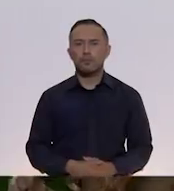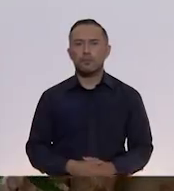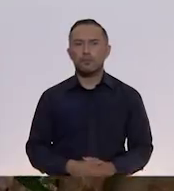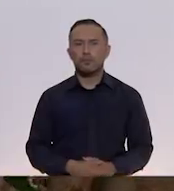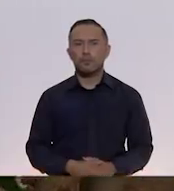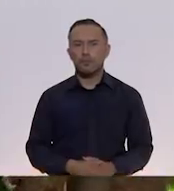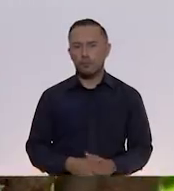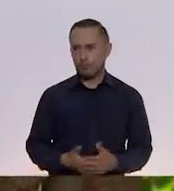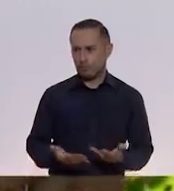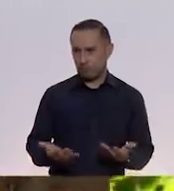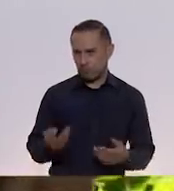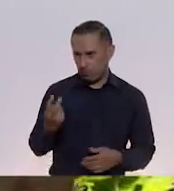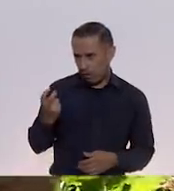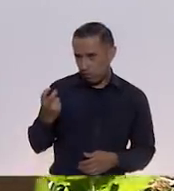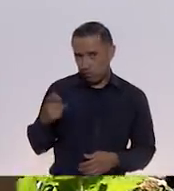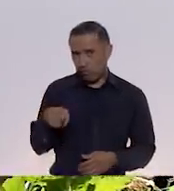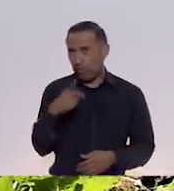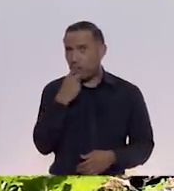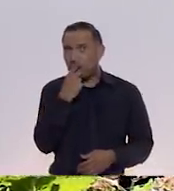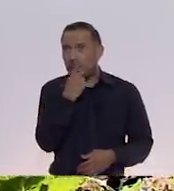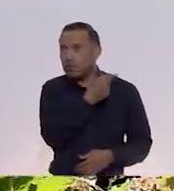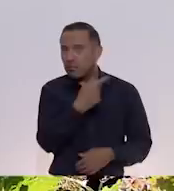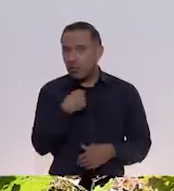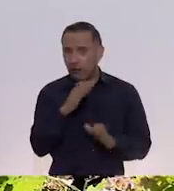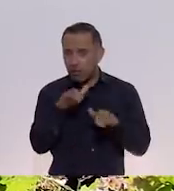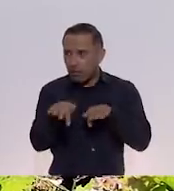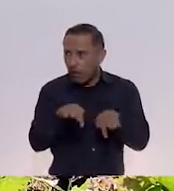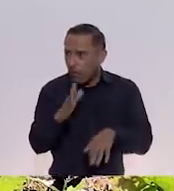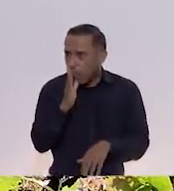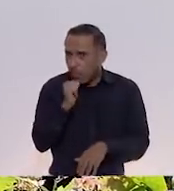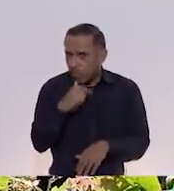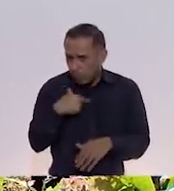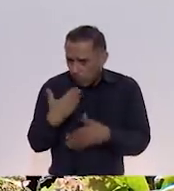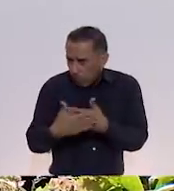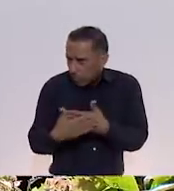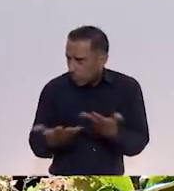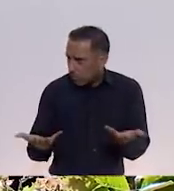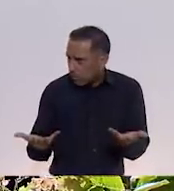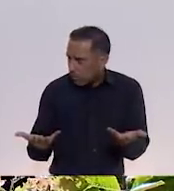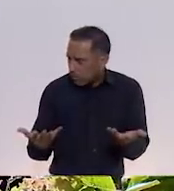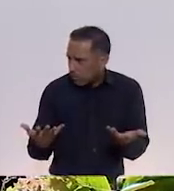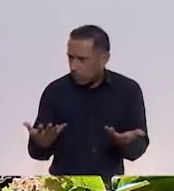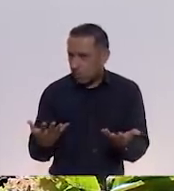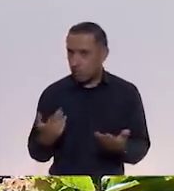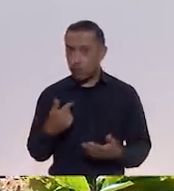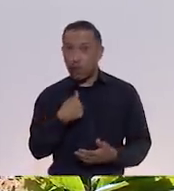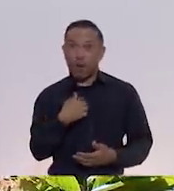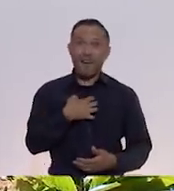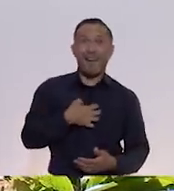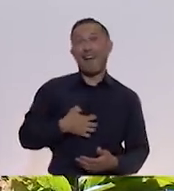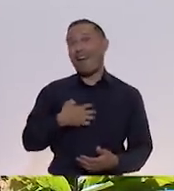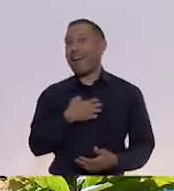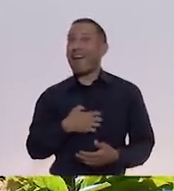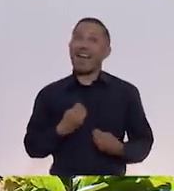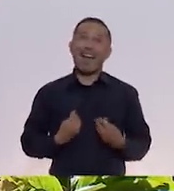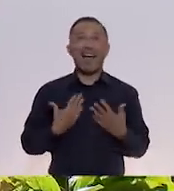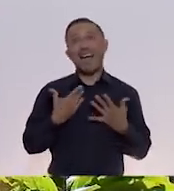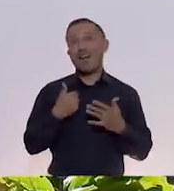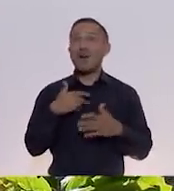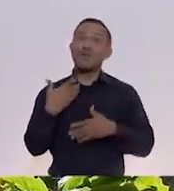Pues eso. Me dijo que no iba a darme el trabajo por estar embarazada. Y yo que llegué toda emocionada a decirle, voy a ser